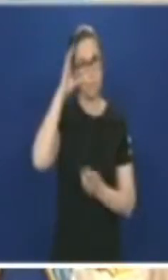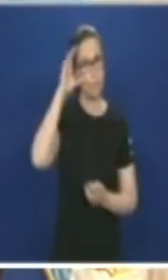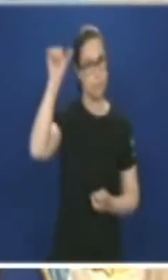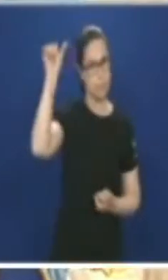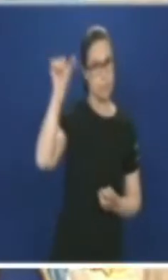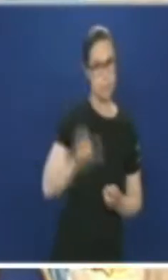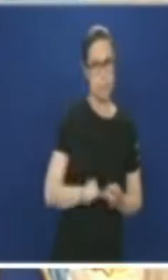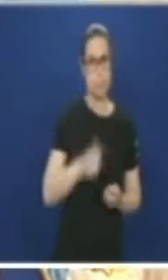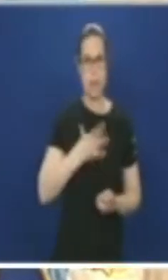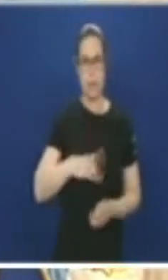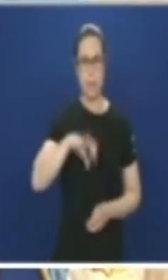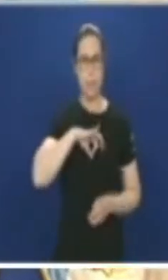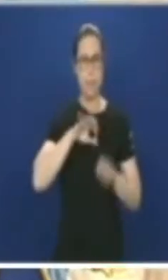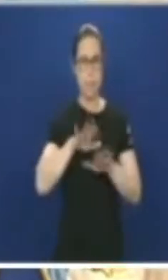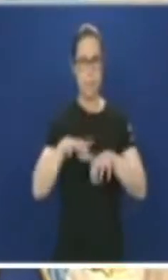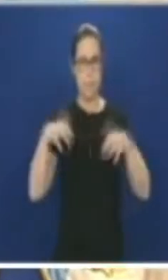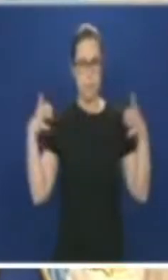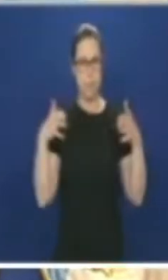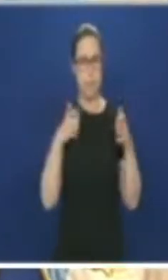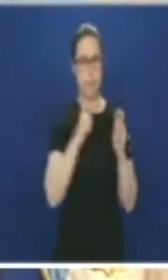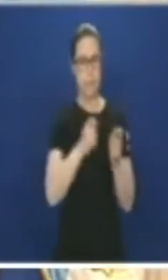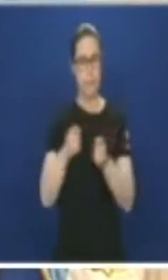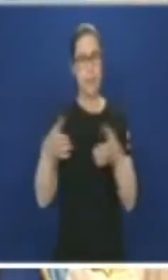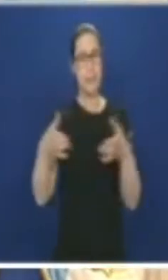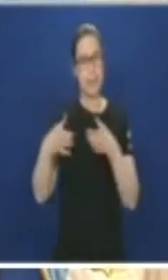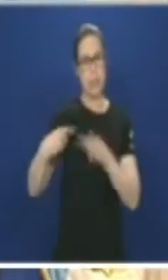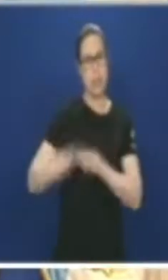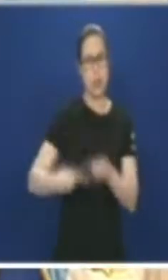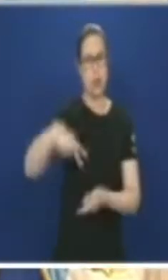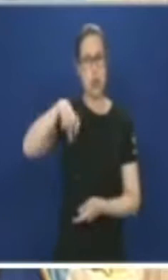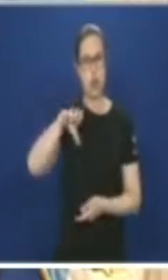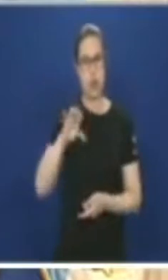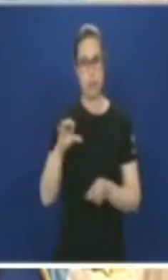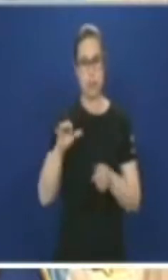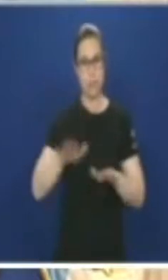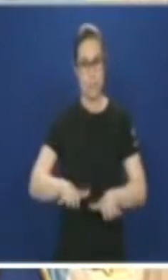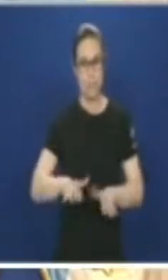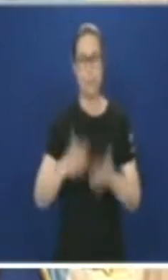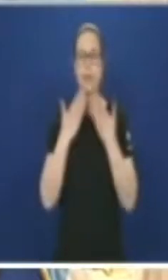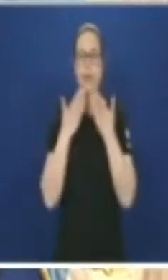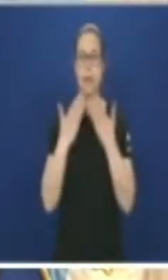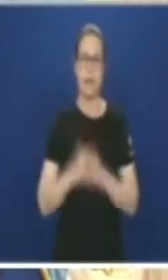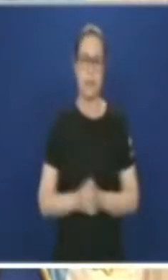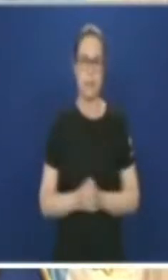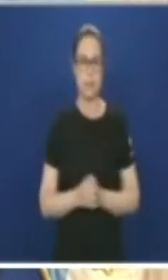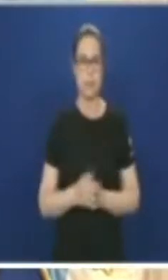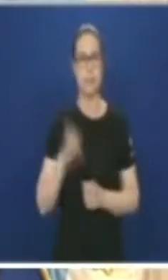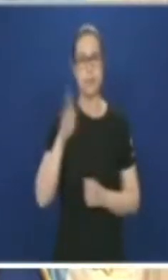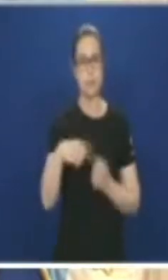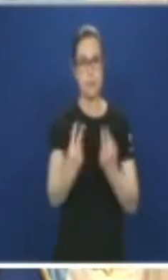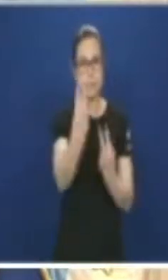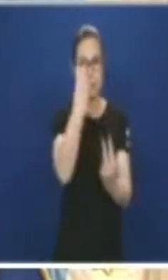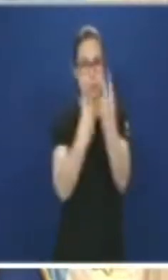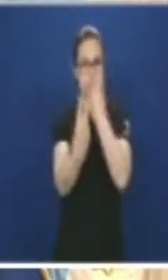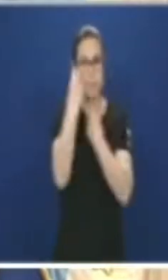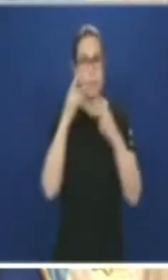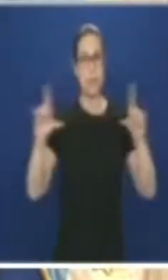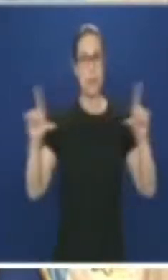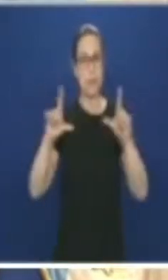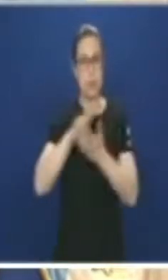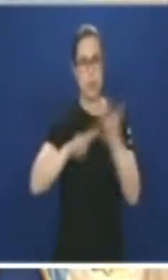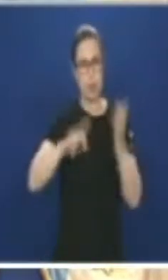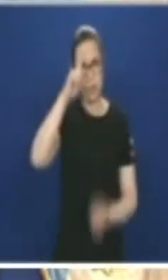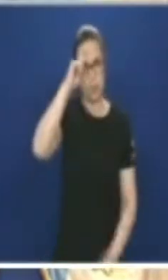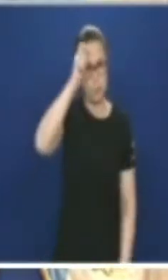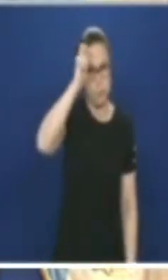da medalla do Parlamento á xeración nos. Saúdo aos espectadores da Televisión de Galicia,